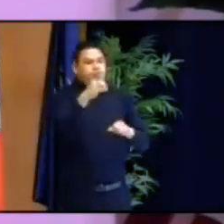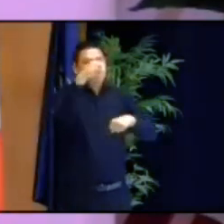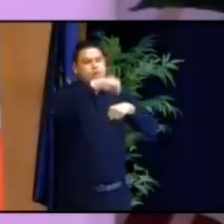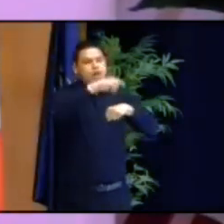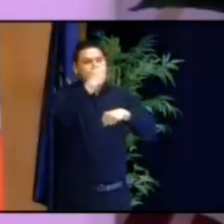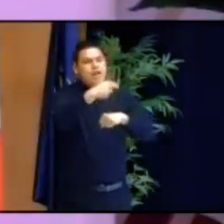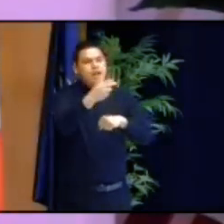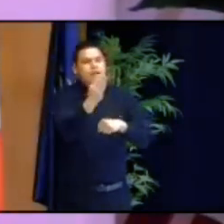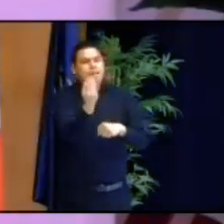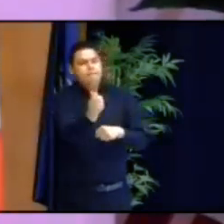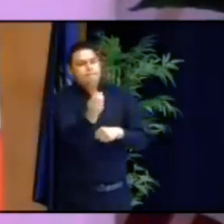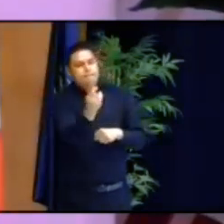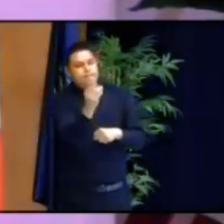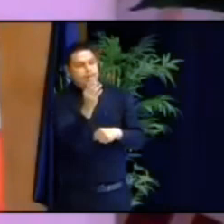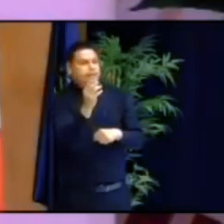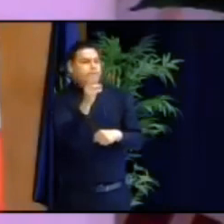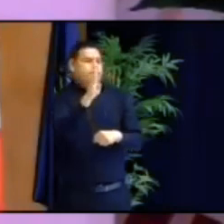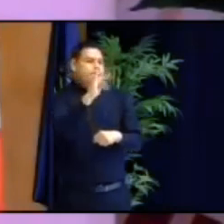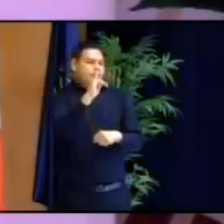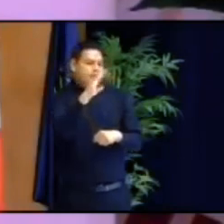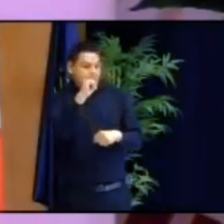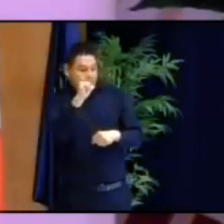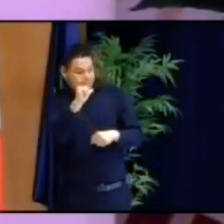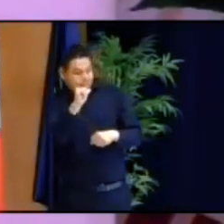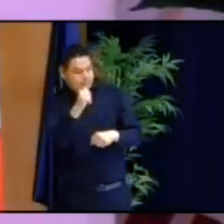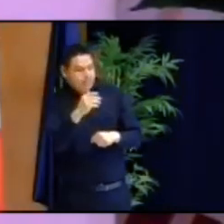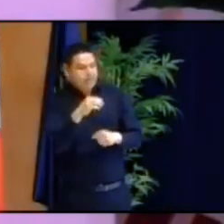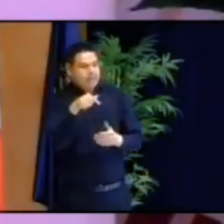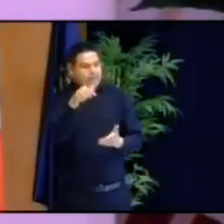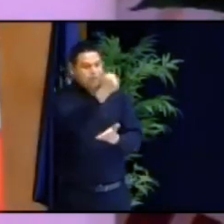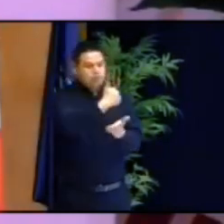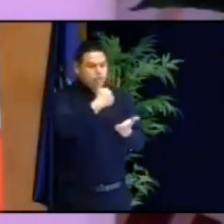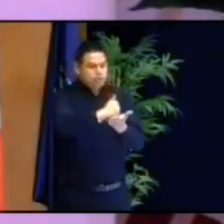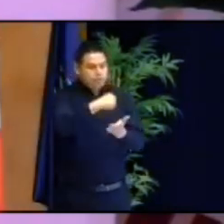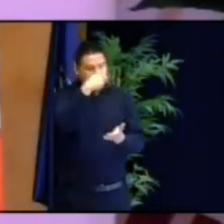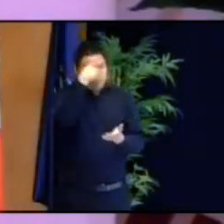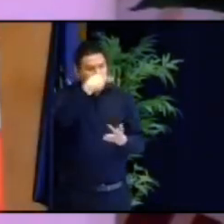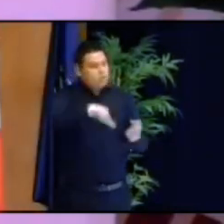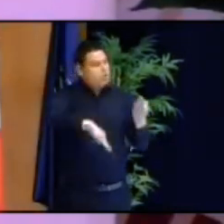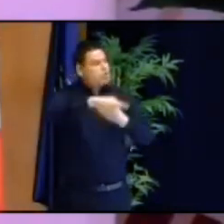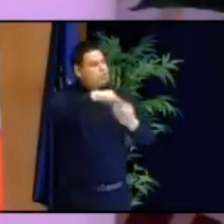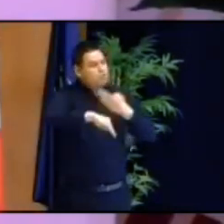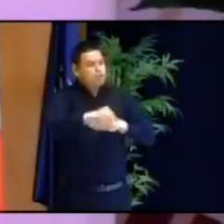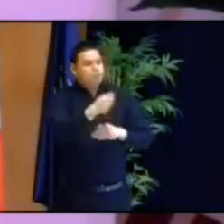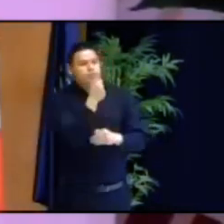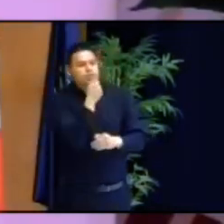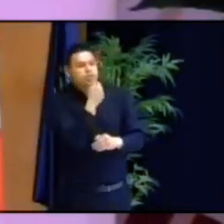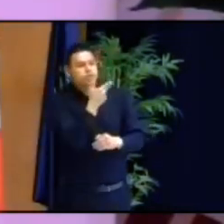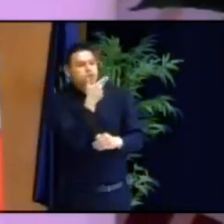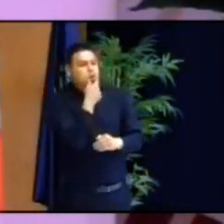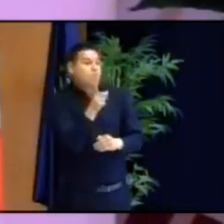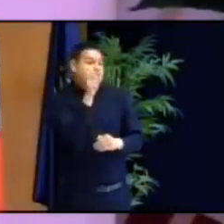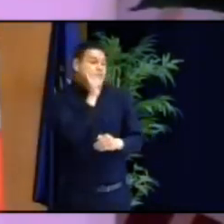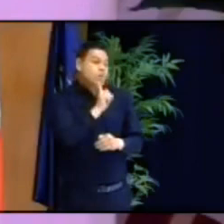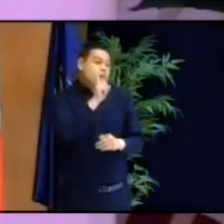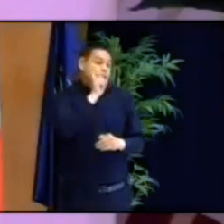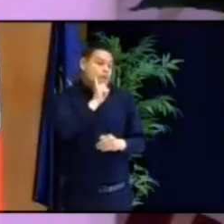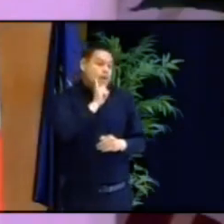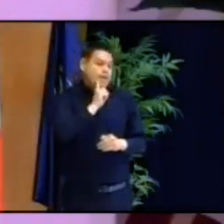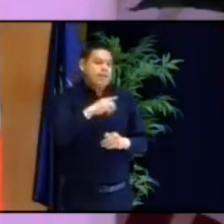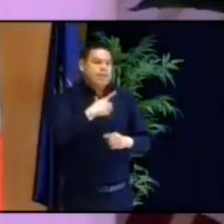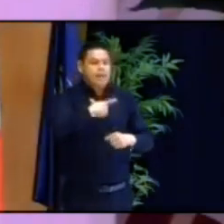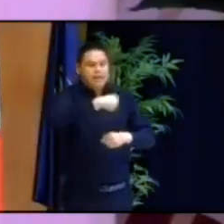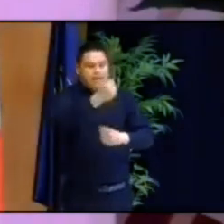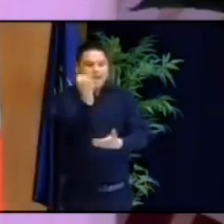del bienestar para niños y niñas en la Ciudad de México. Todos los niños y niñas que van a